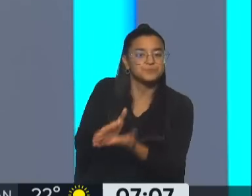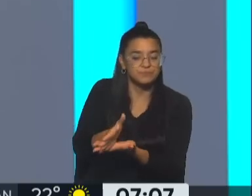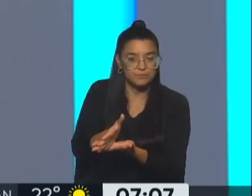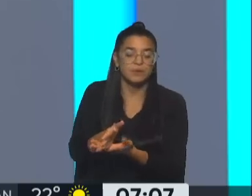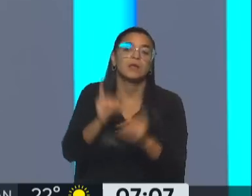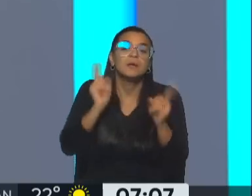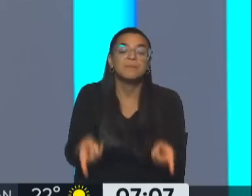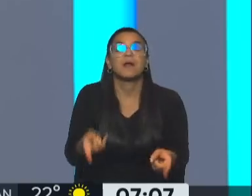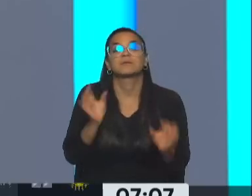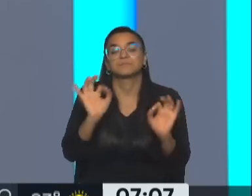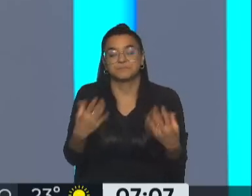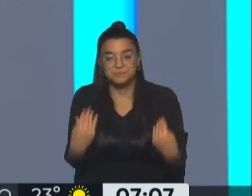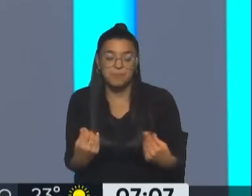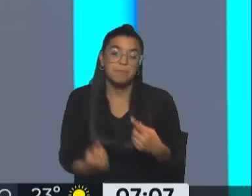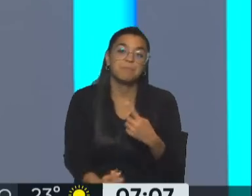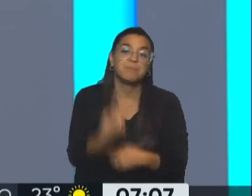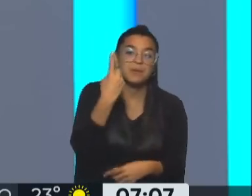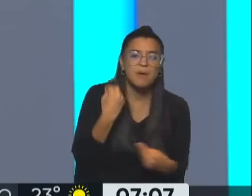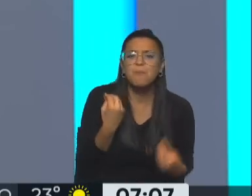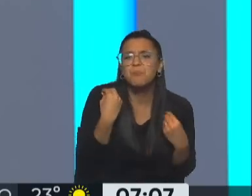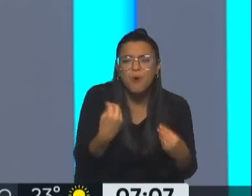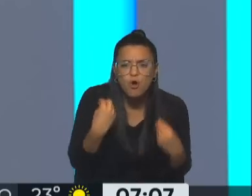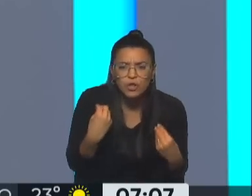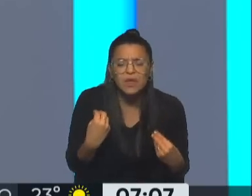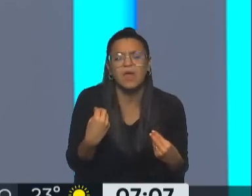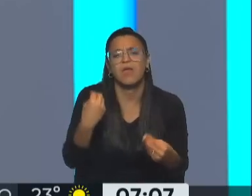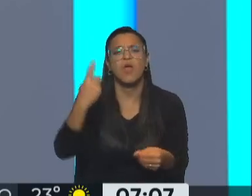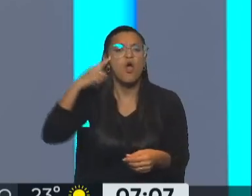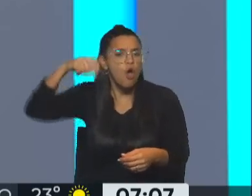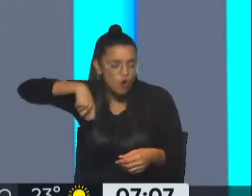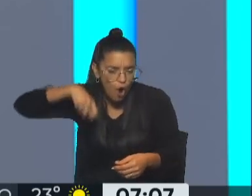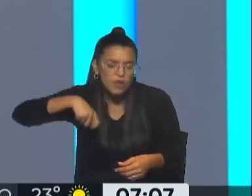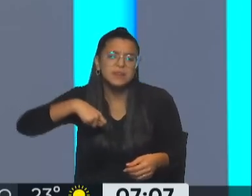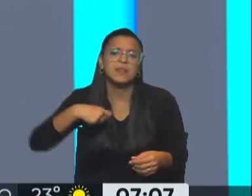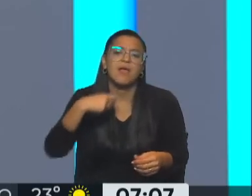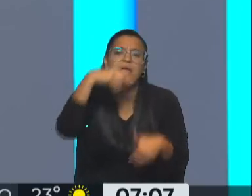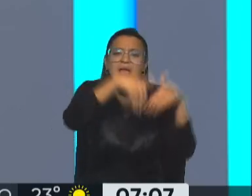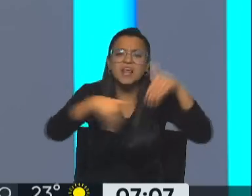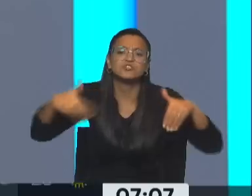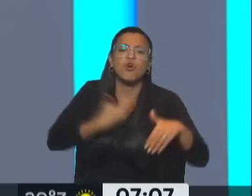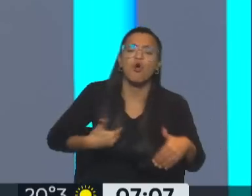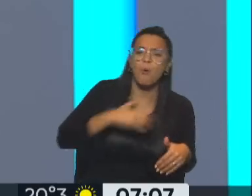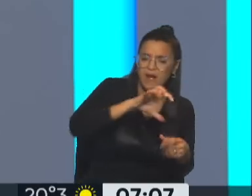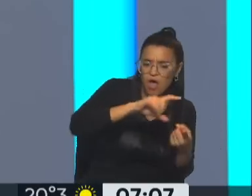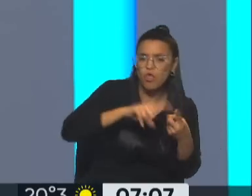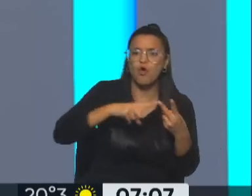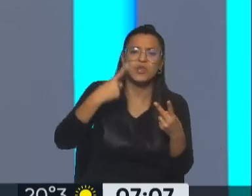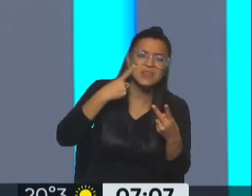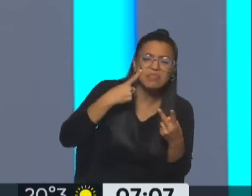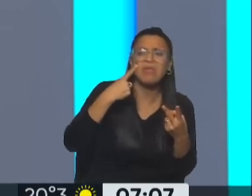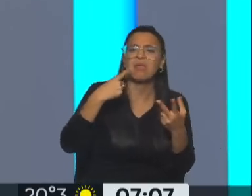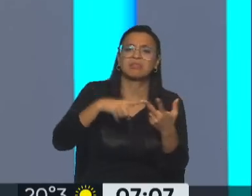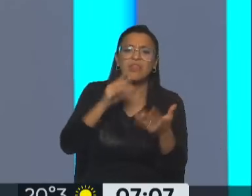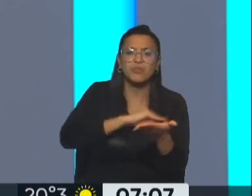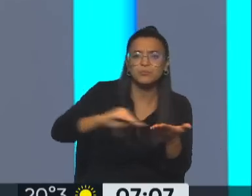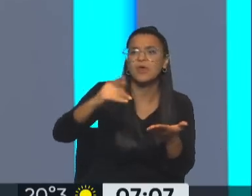de catalizarlo. La primera es, ¿por qué se mete la Corte en las elecciones de gobernador, intendentes y diputados provinciales